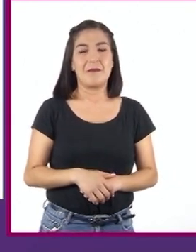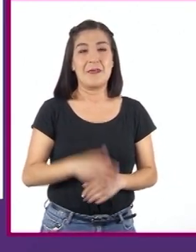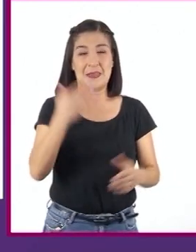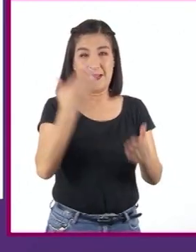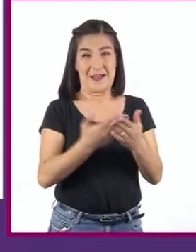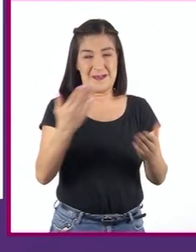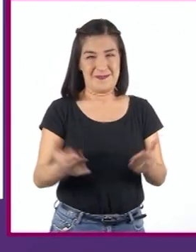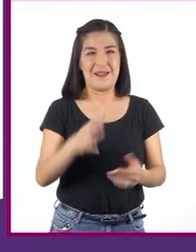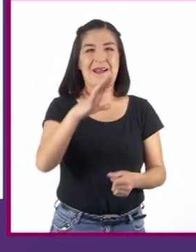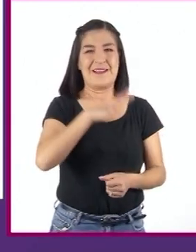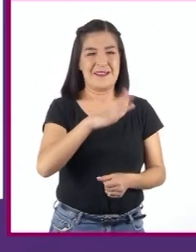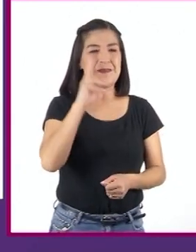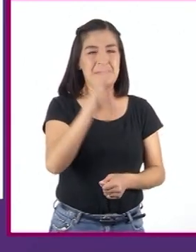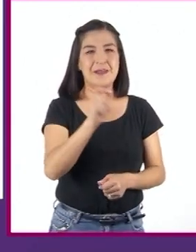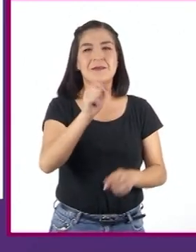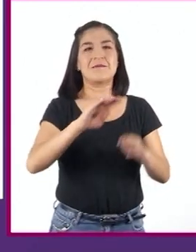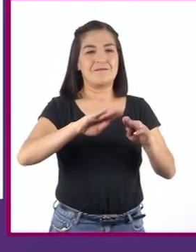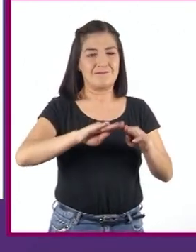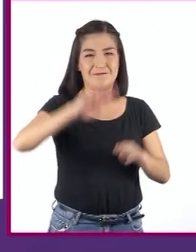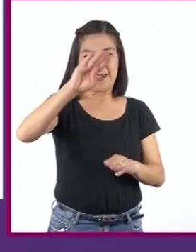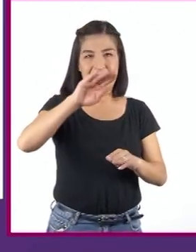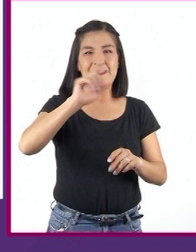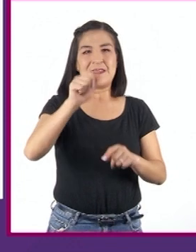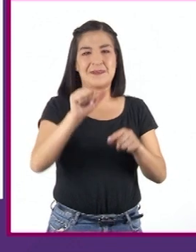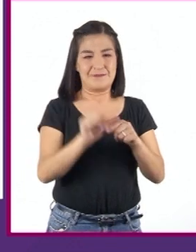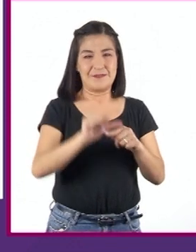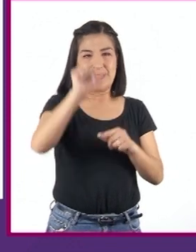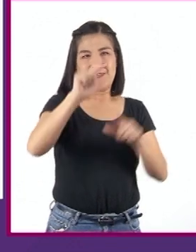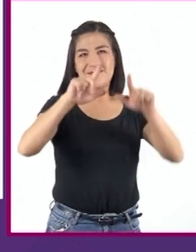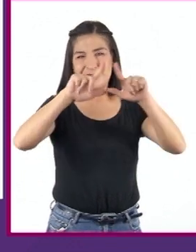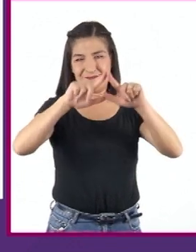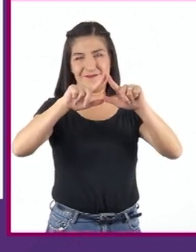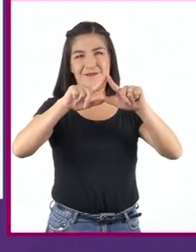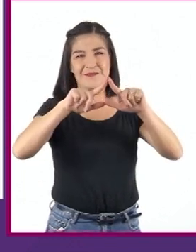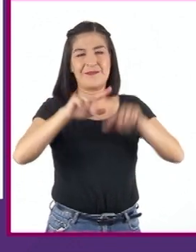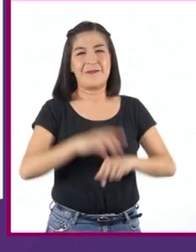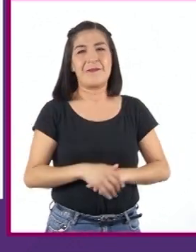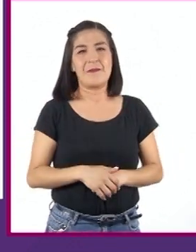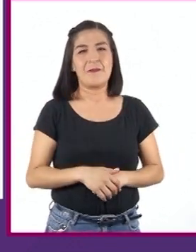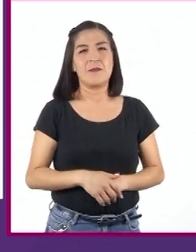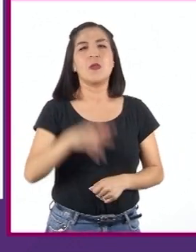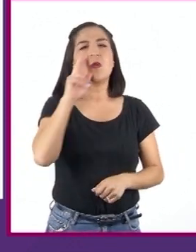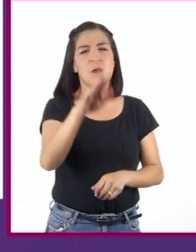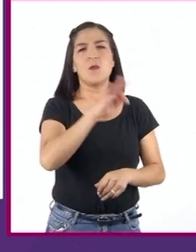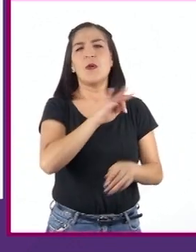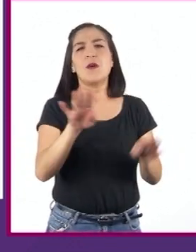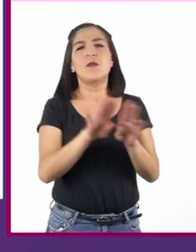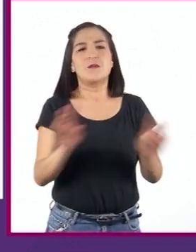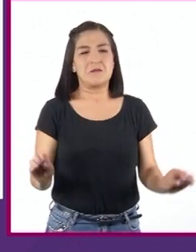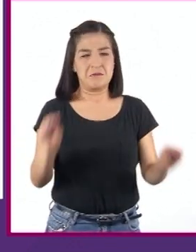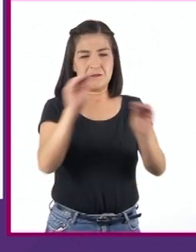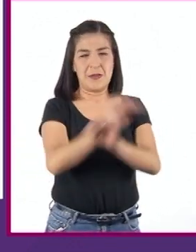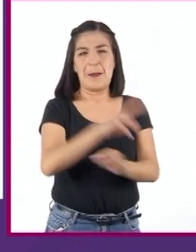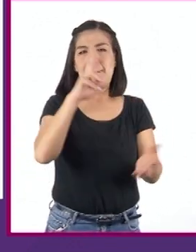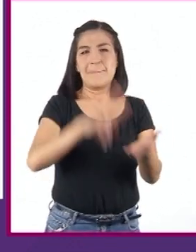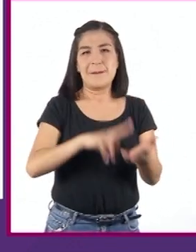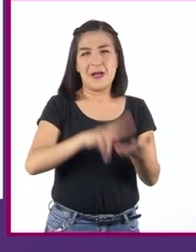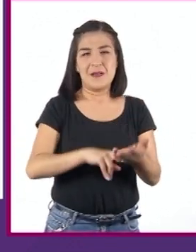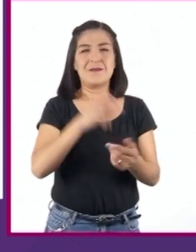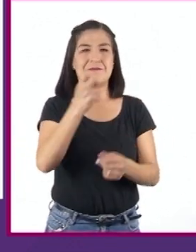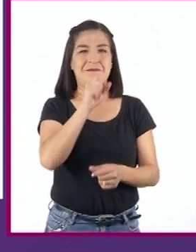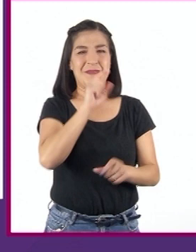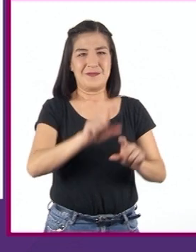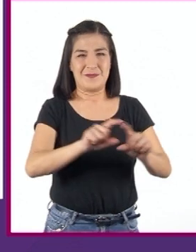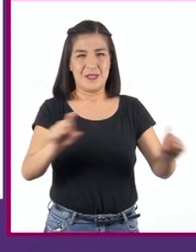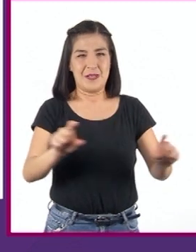Ahora que tenemos la medida de la altura del triángulo equilátero, podemos sustituir los valores en la fórmula